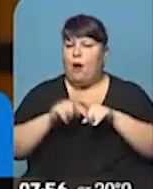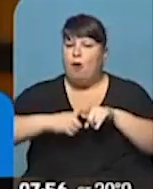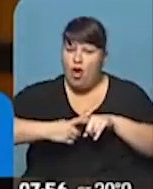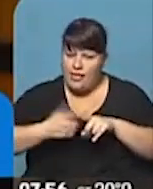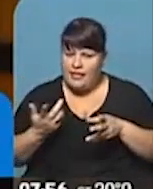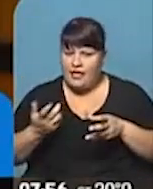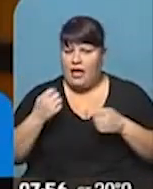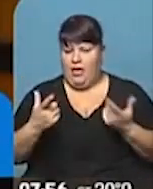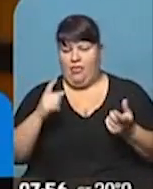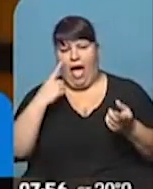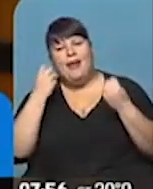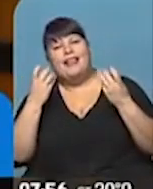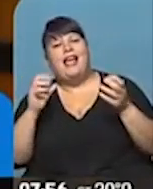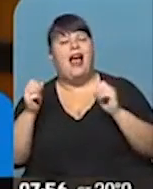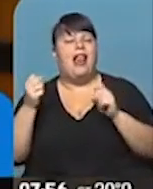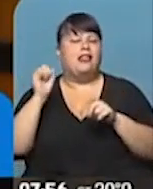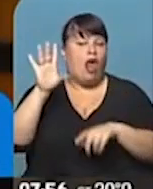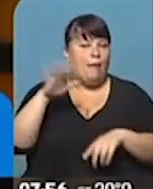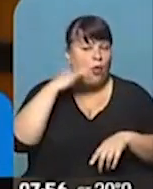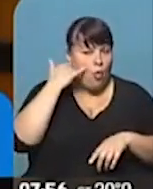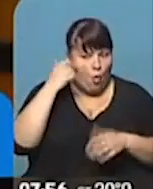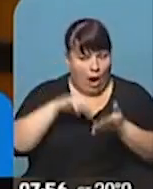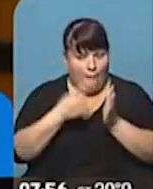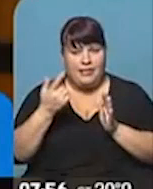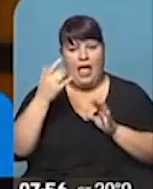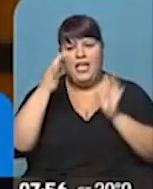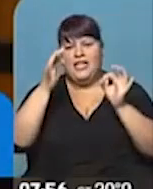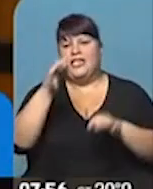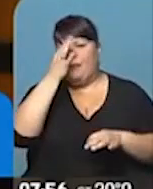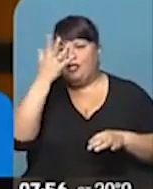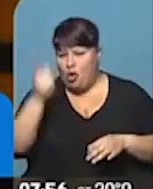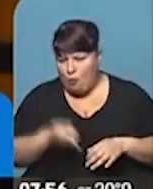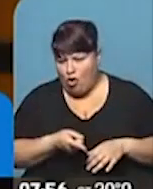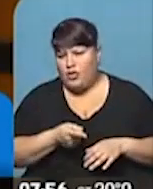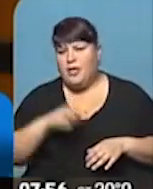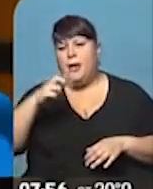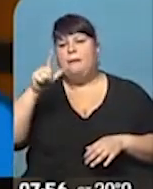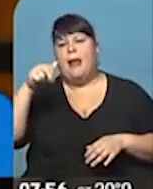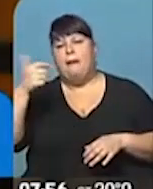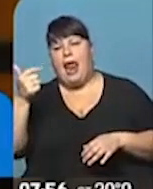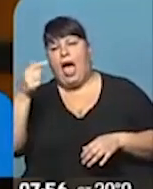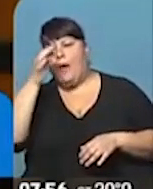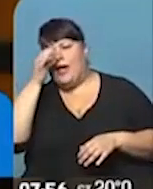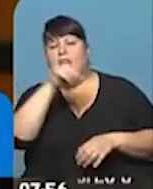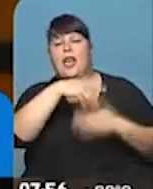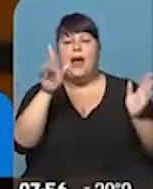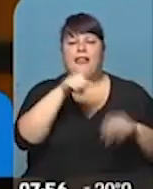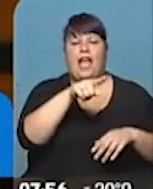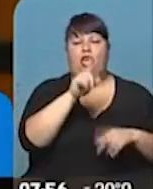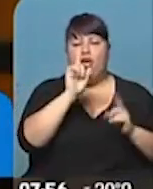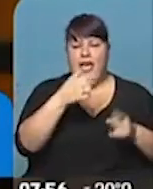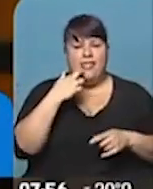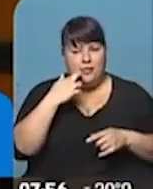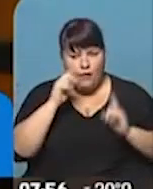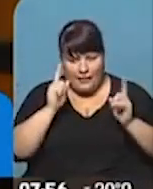que generó mucha expectativa, no solamente en San Salvador de Jujuy, donde alcanzamos cerca del 25%, o Palpalá el 20%, o Libertador también el